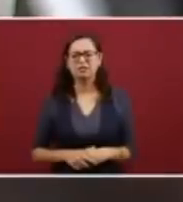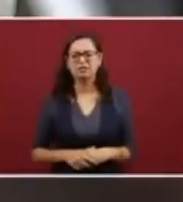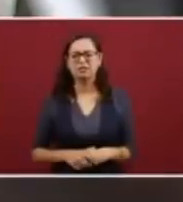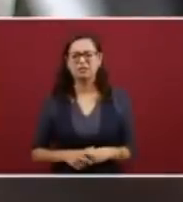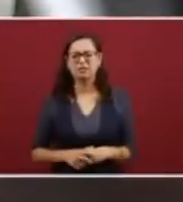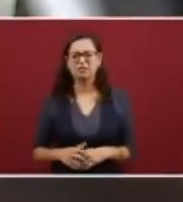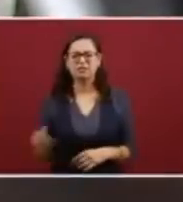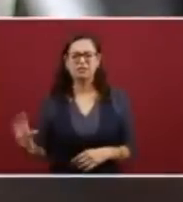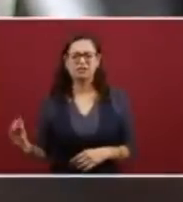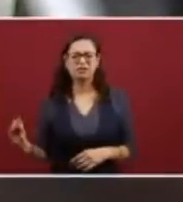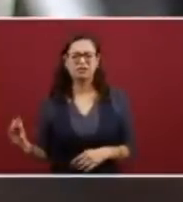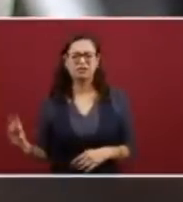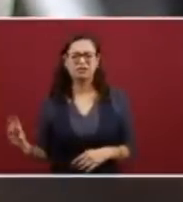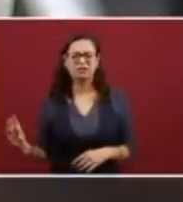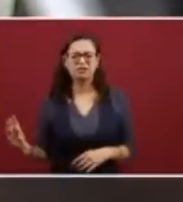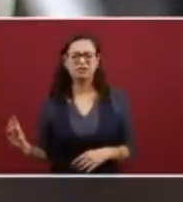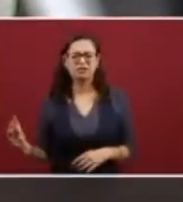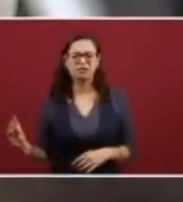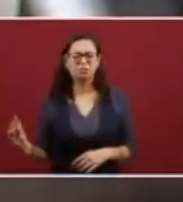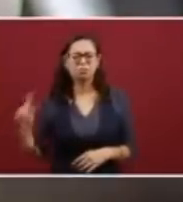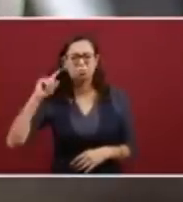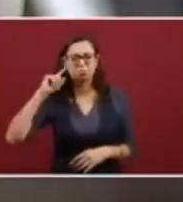reconociendo terminados